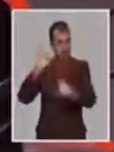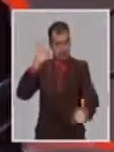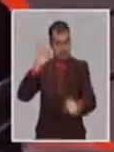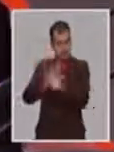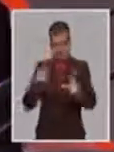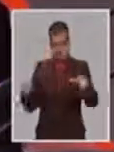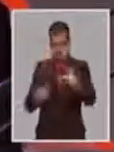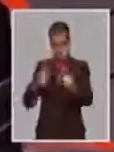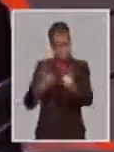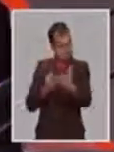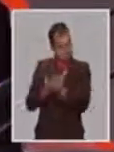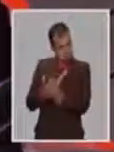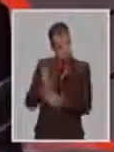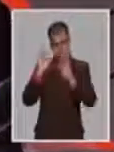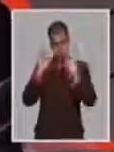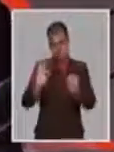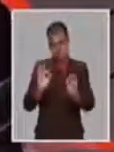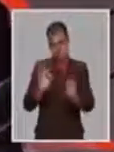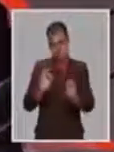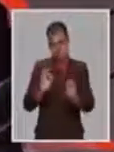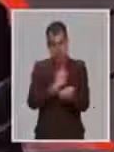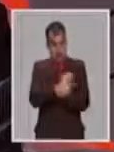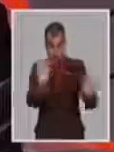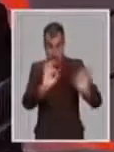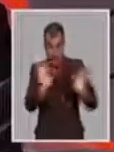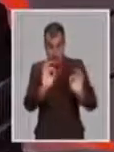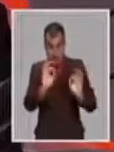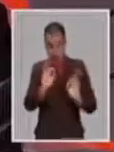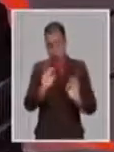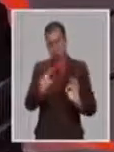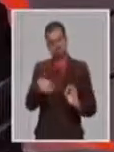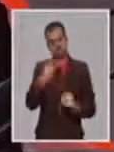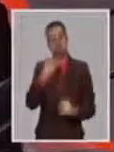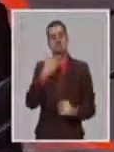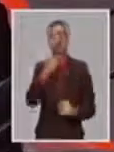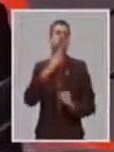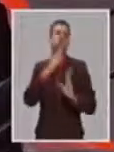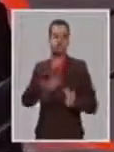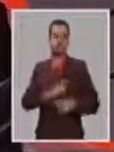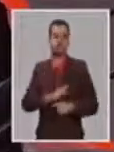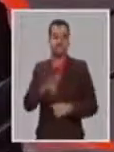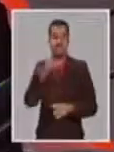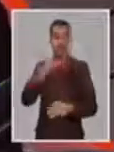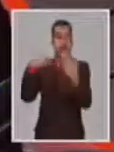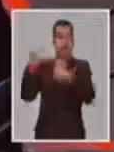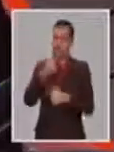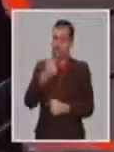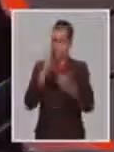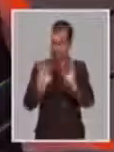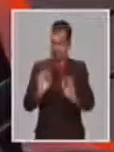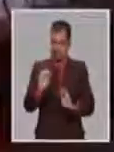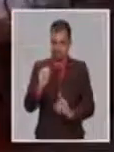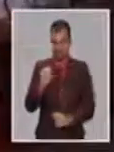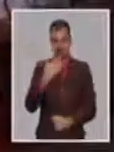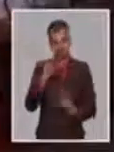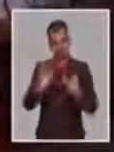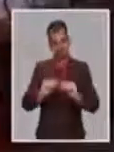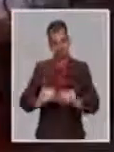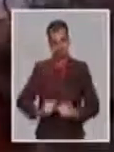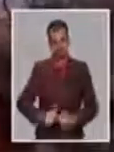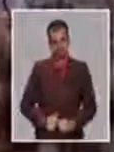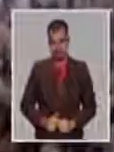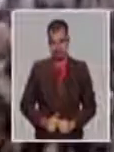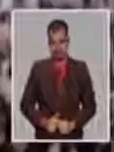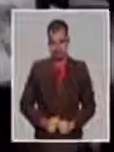aquel grito que nos sigue acompañando de patria o muerte que Fidel pronunciara un día como hoy, con la convicción siempre de que venceremos. Buenas noches.